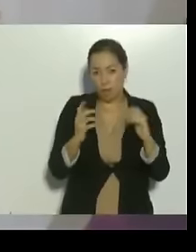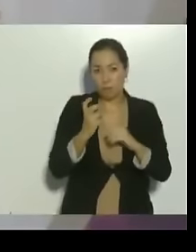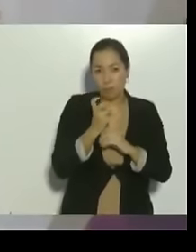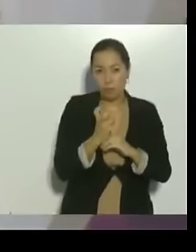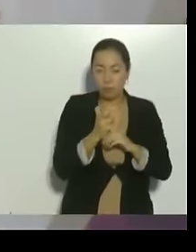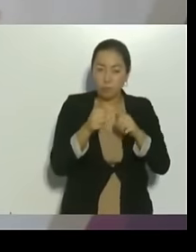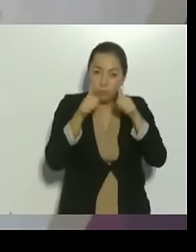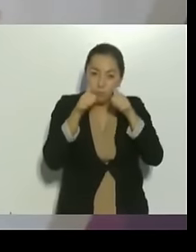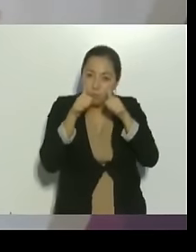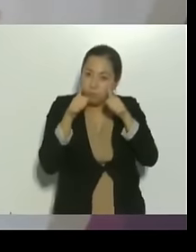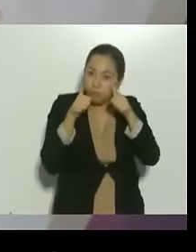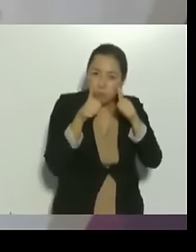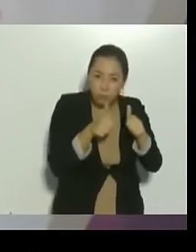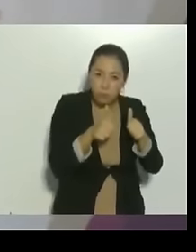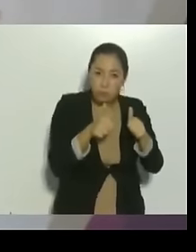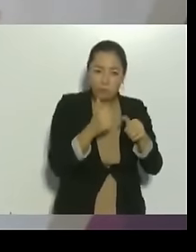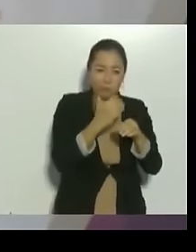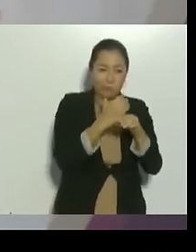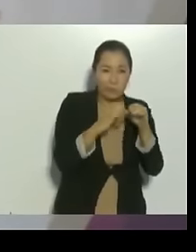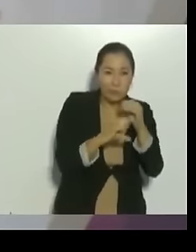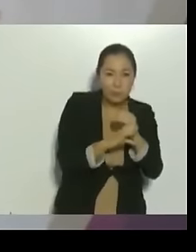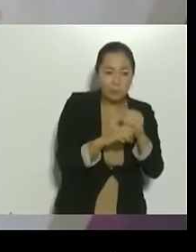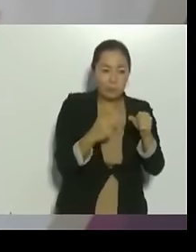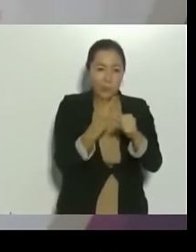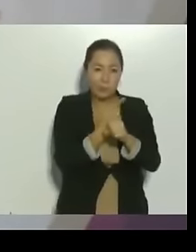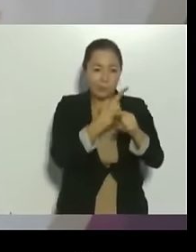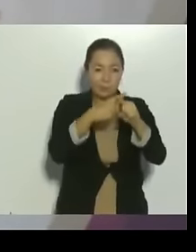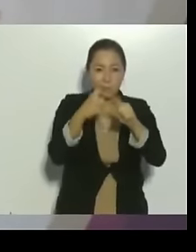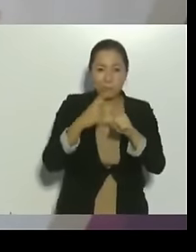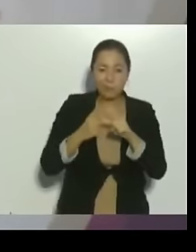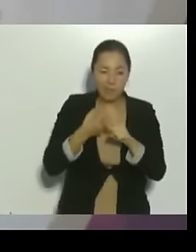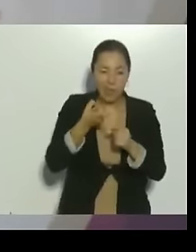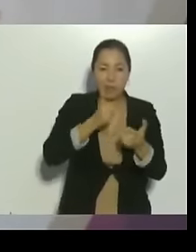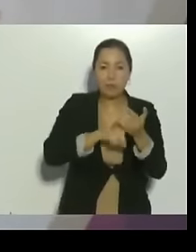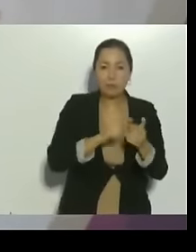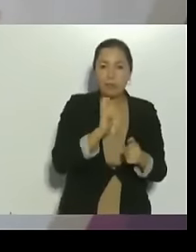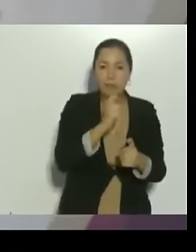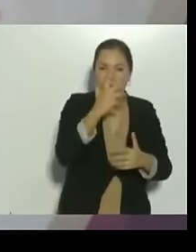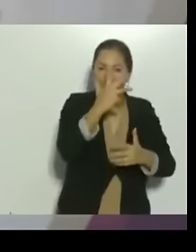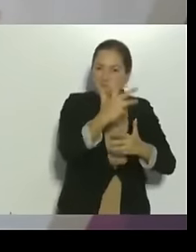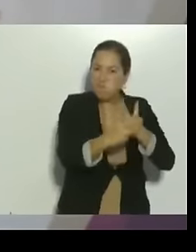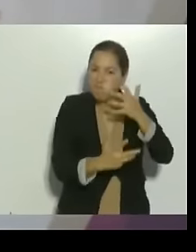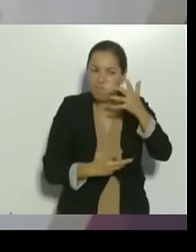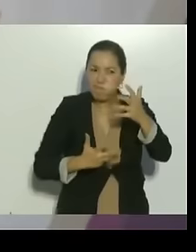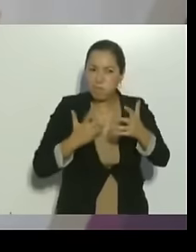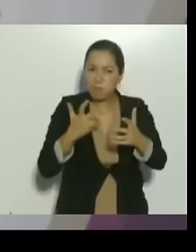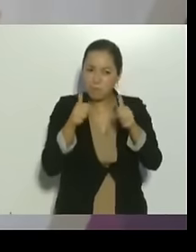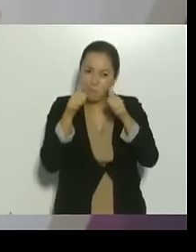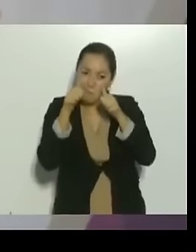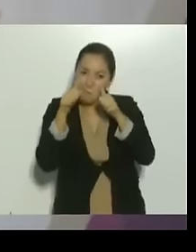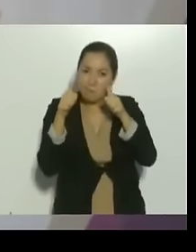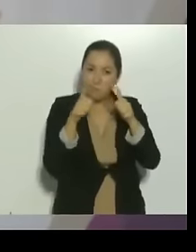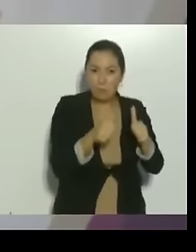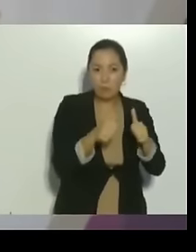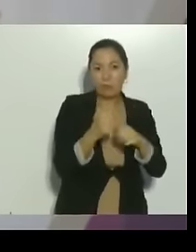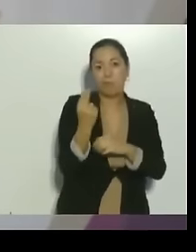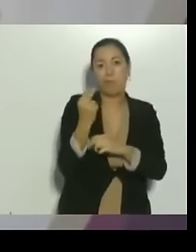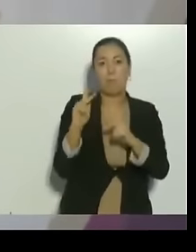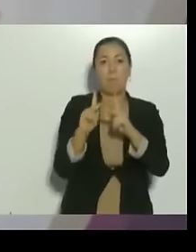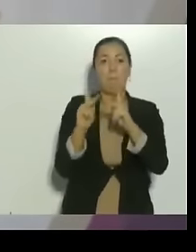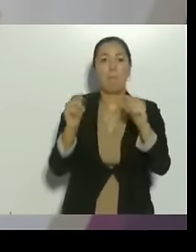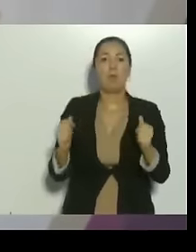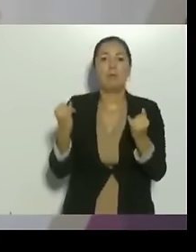tan fuertes que se me que si las toman en serio en Aquel lugar se me afigura que puede haber un rompimiento de